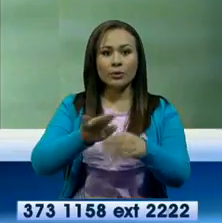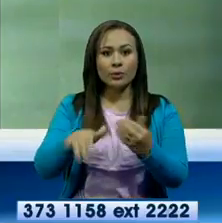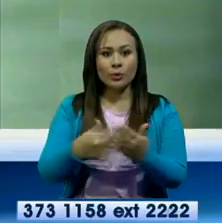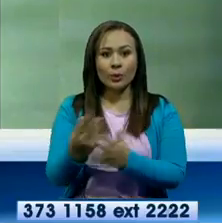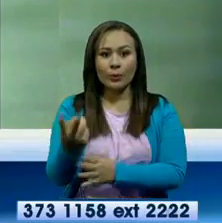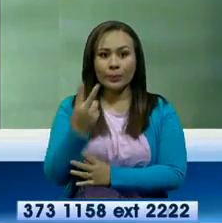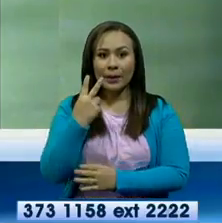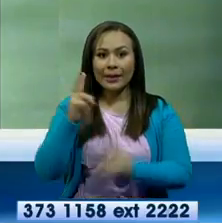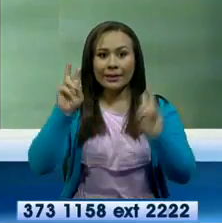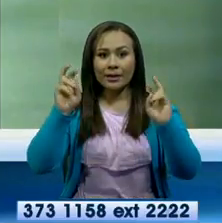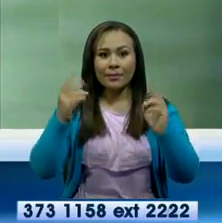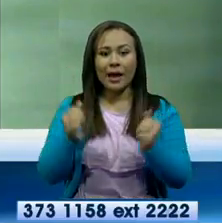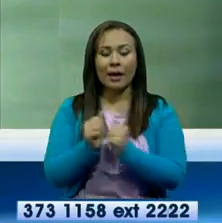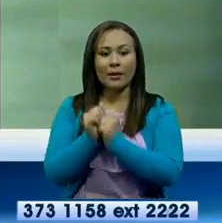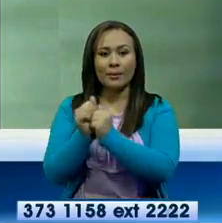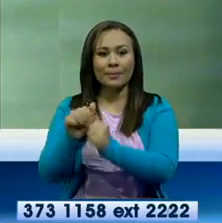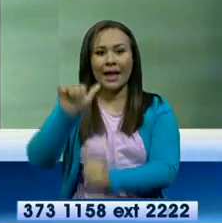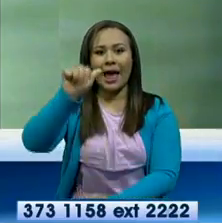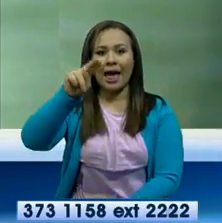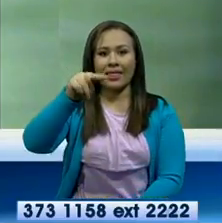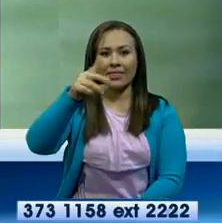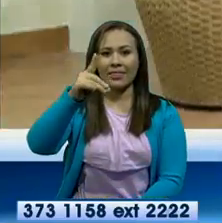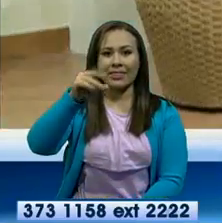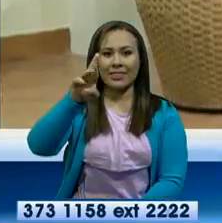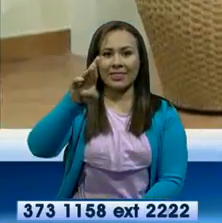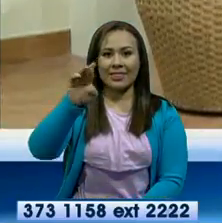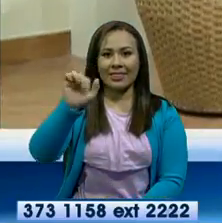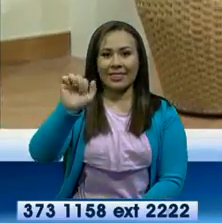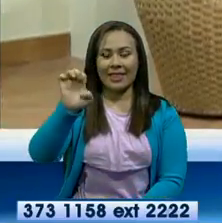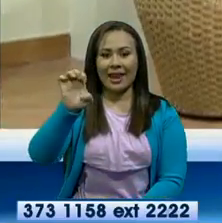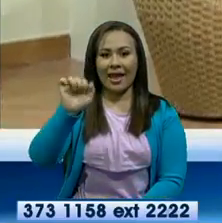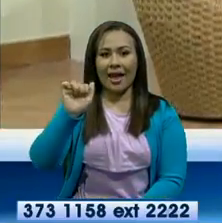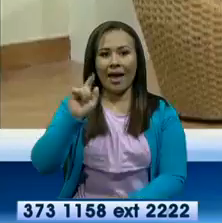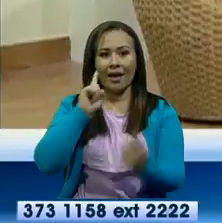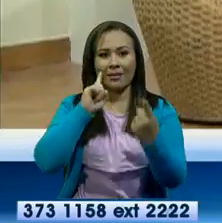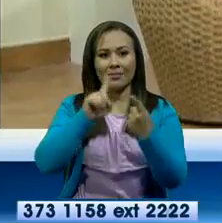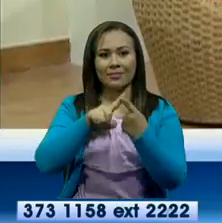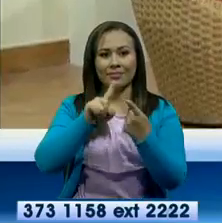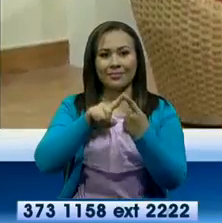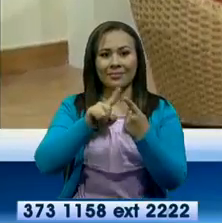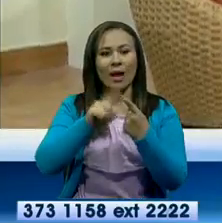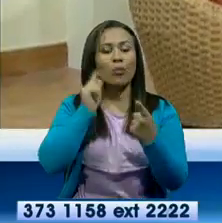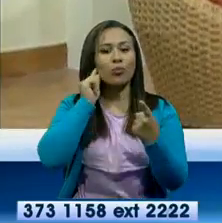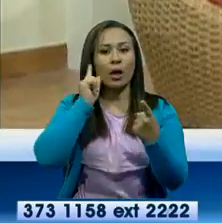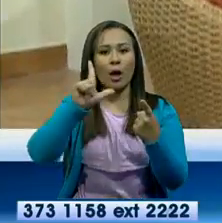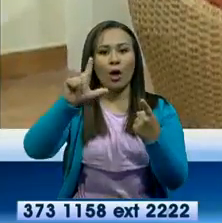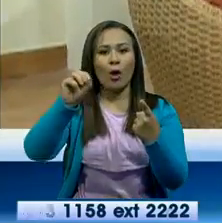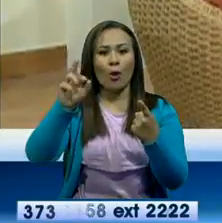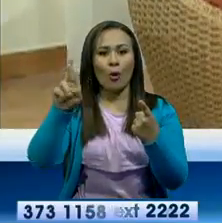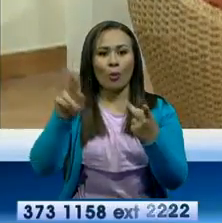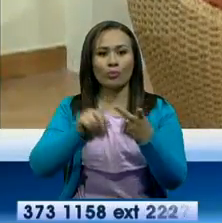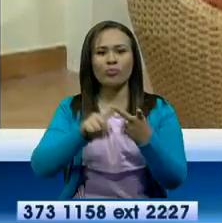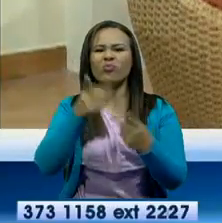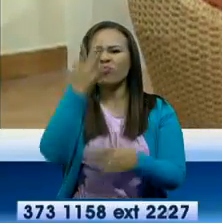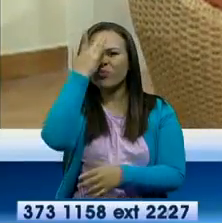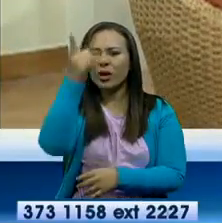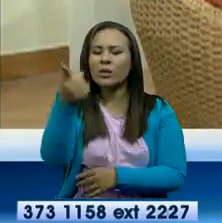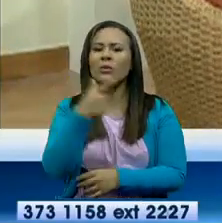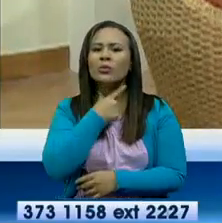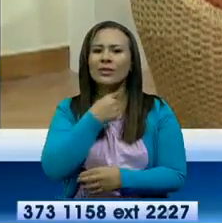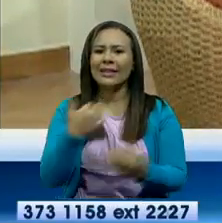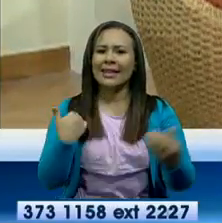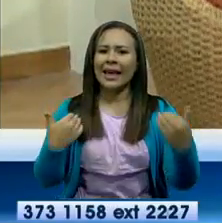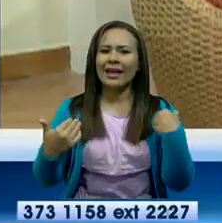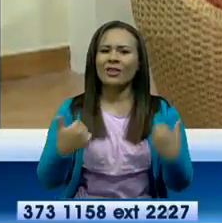talentos nos acompaña también andrea logre y es integrante de la agrupación palosanto que hoy está junto a nosotros cuéntanos por qué el arte porque el